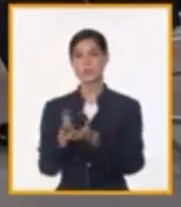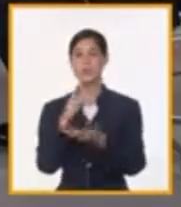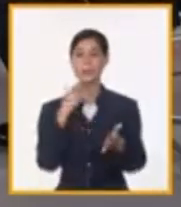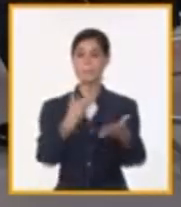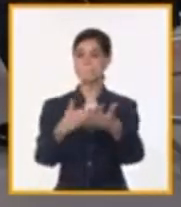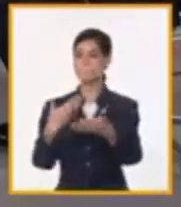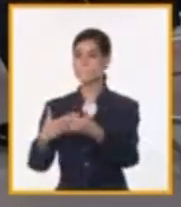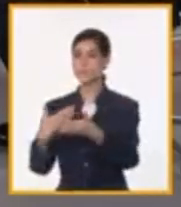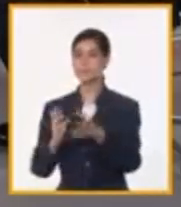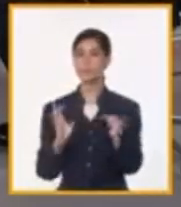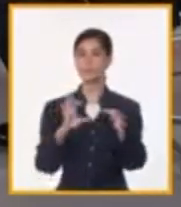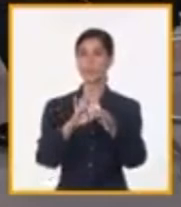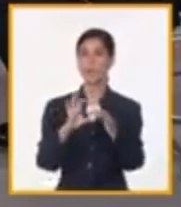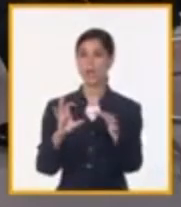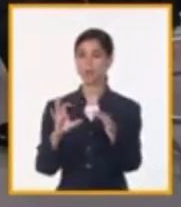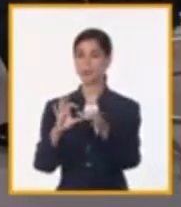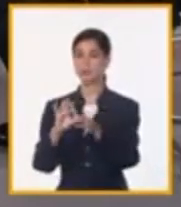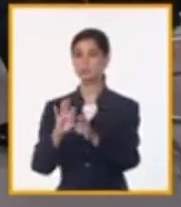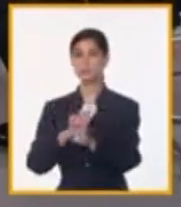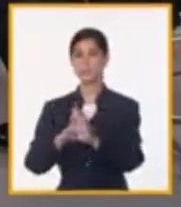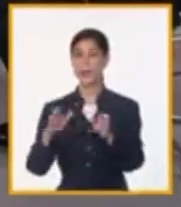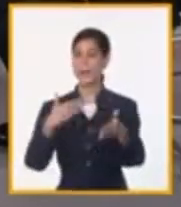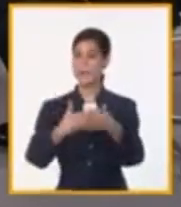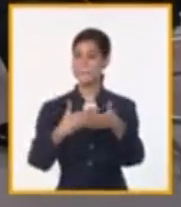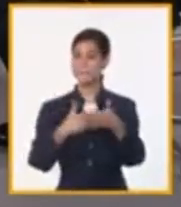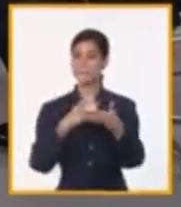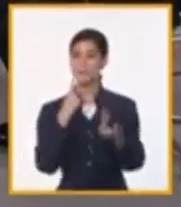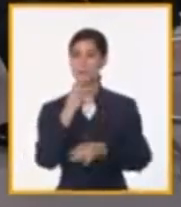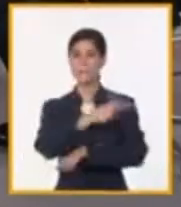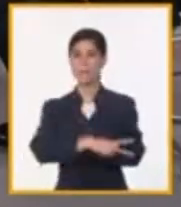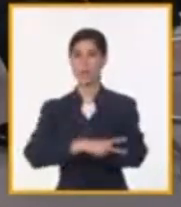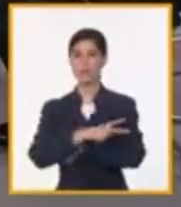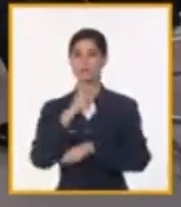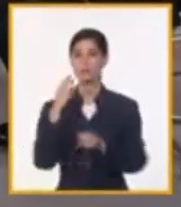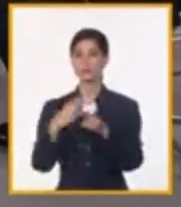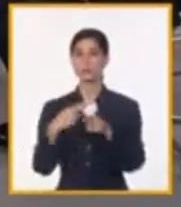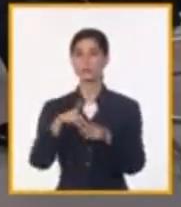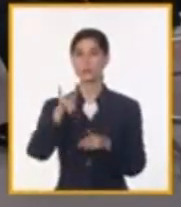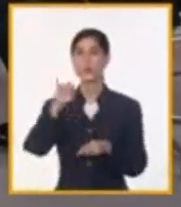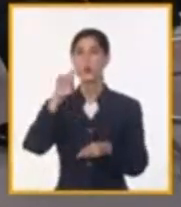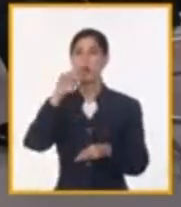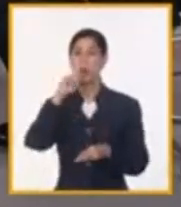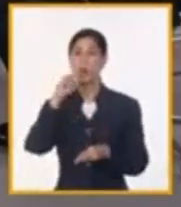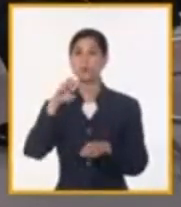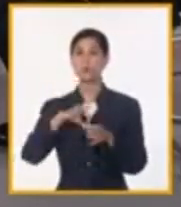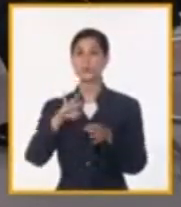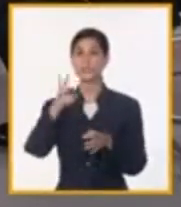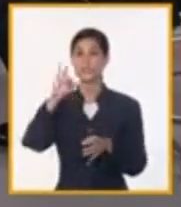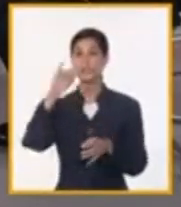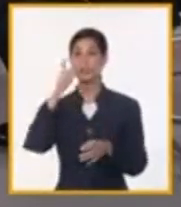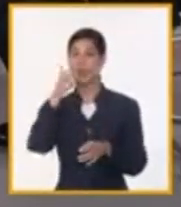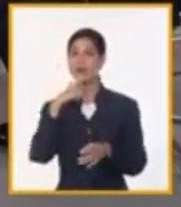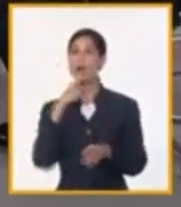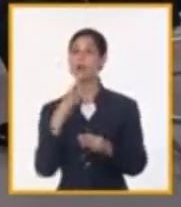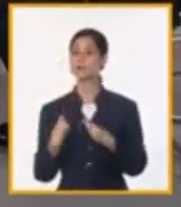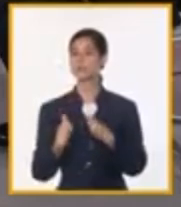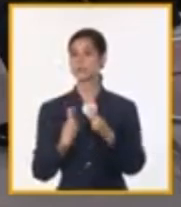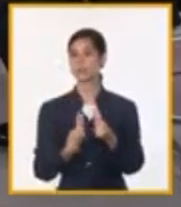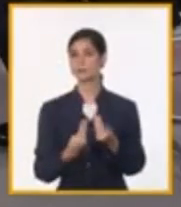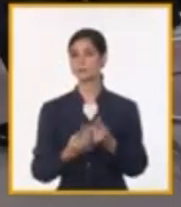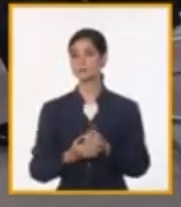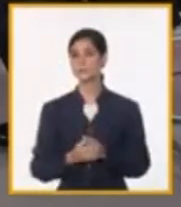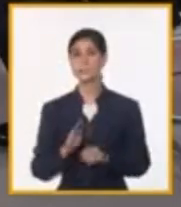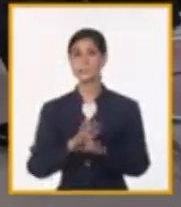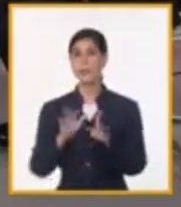apareció una empresa húngara registrada en Hungría ante la taiwanes dijo Yo quiero el